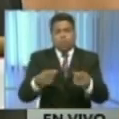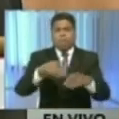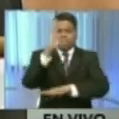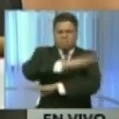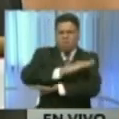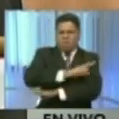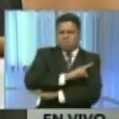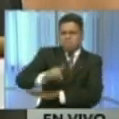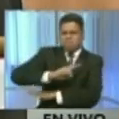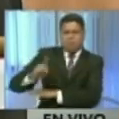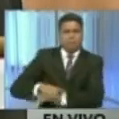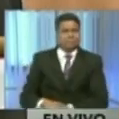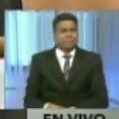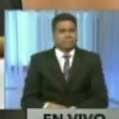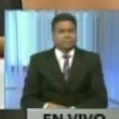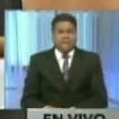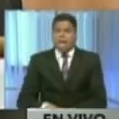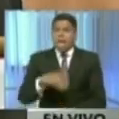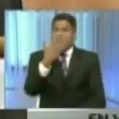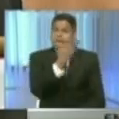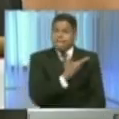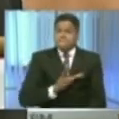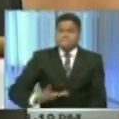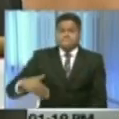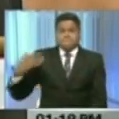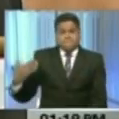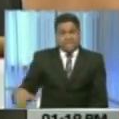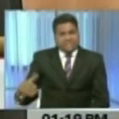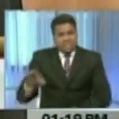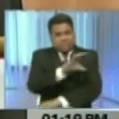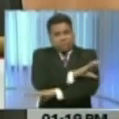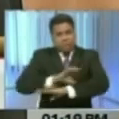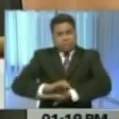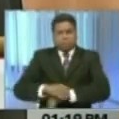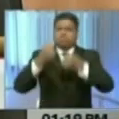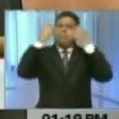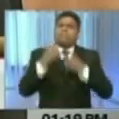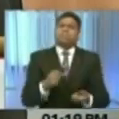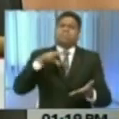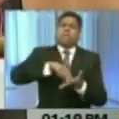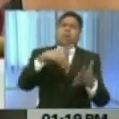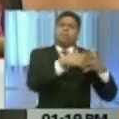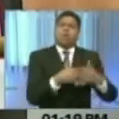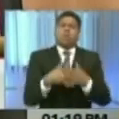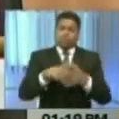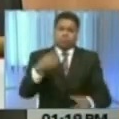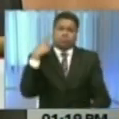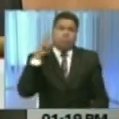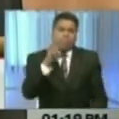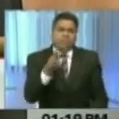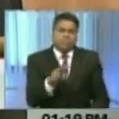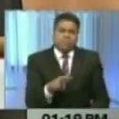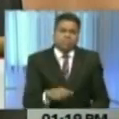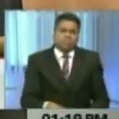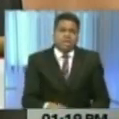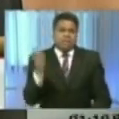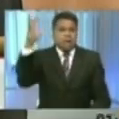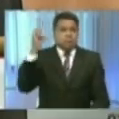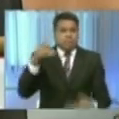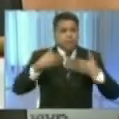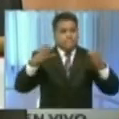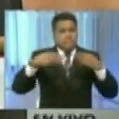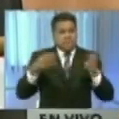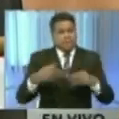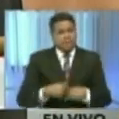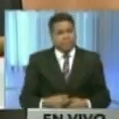obedeciera. El presidente Correa se le ha plantado al imperio en su cara, nosotros lo hemos visto, lo vimos en la cumbre de Panamá.